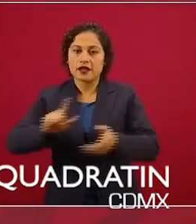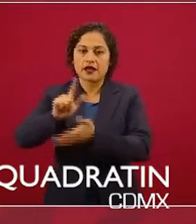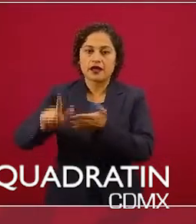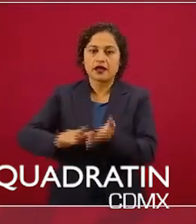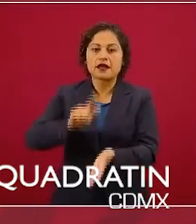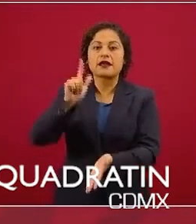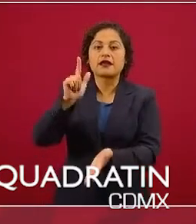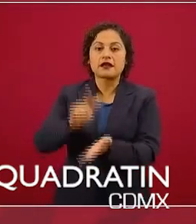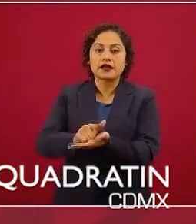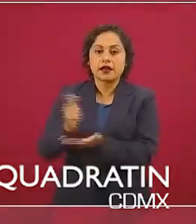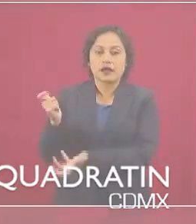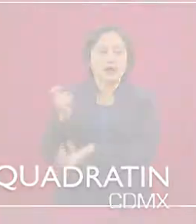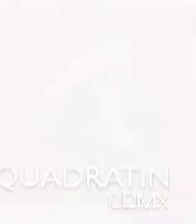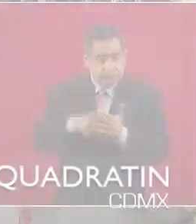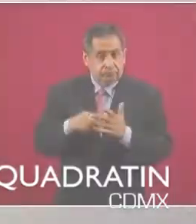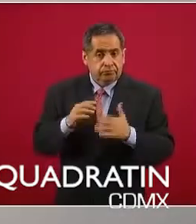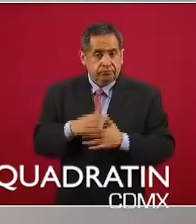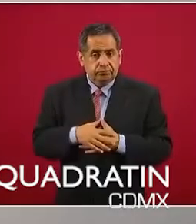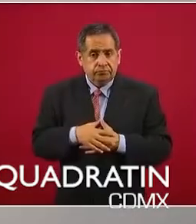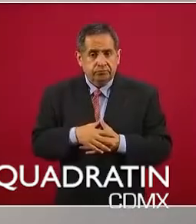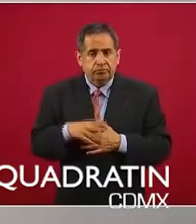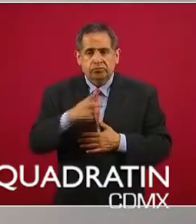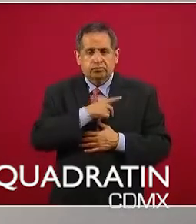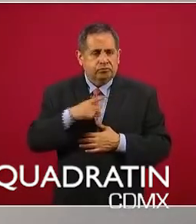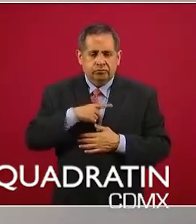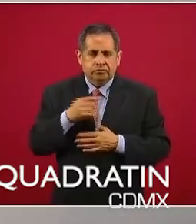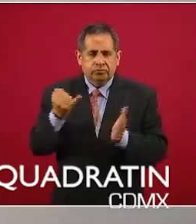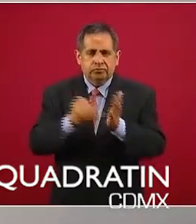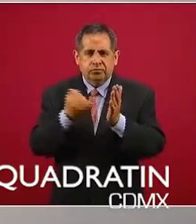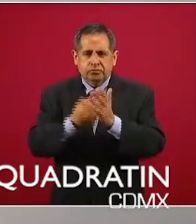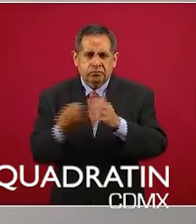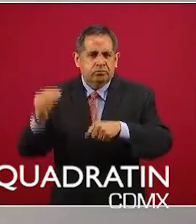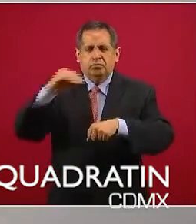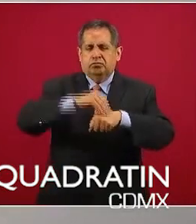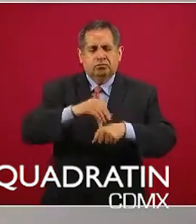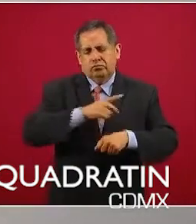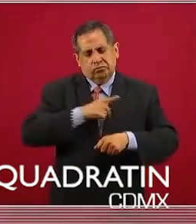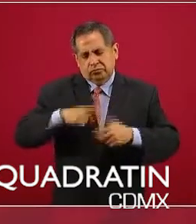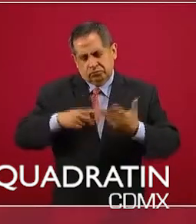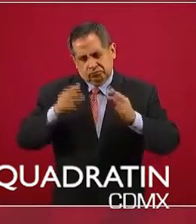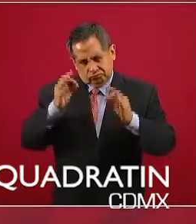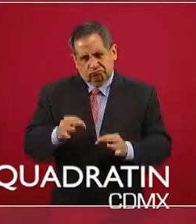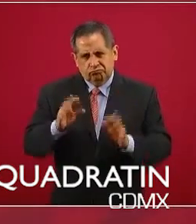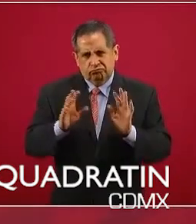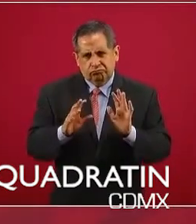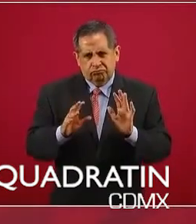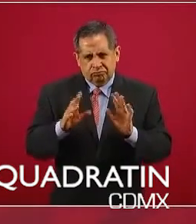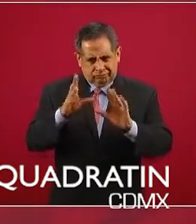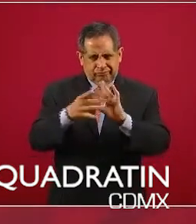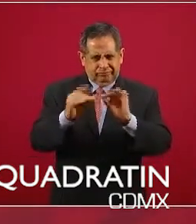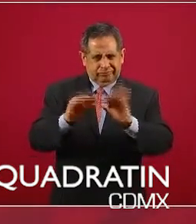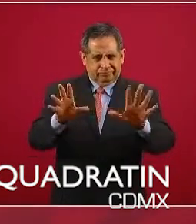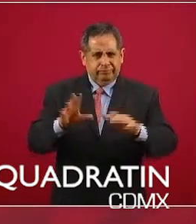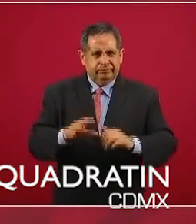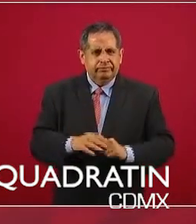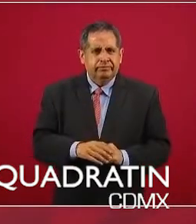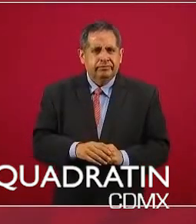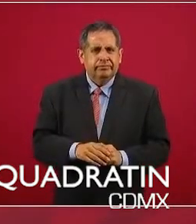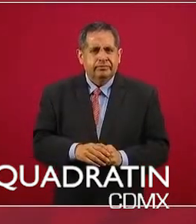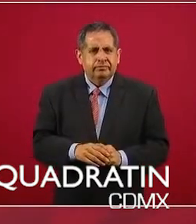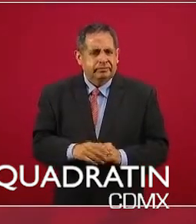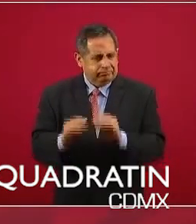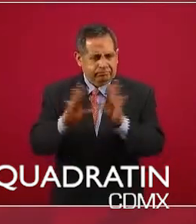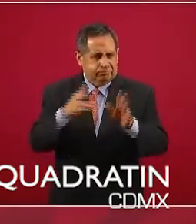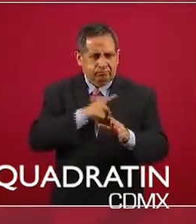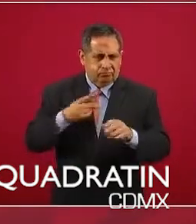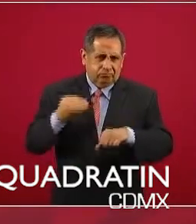facultad exclusiva de la Cámara de Diputados. No deben de aumentar los impuestos, en términos reales, o sea, para que se